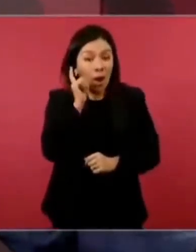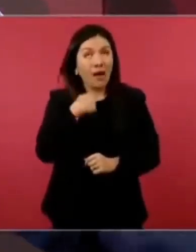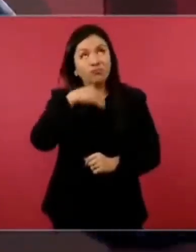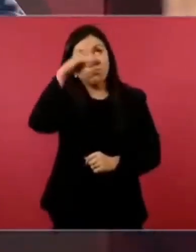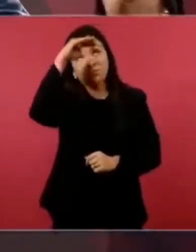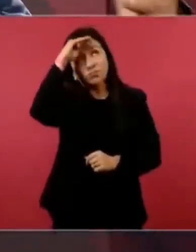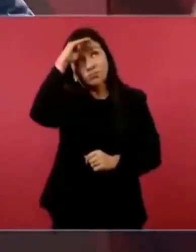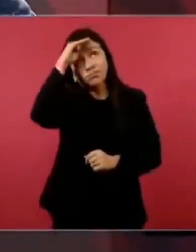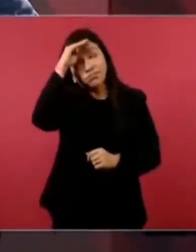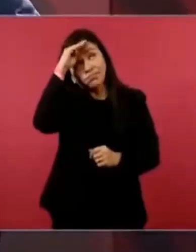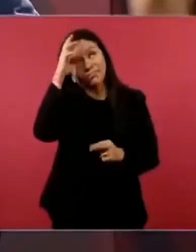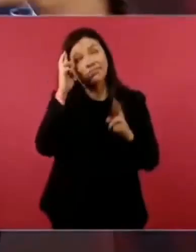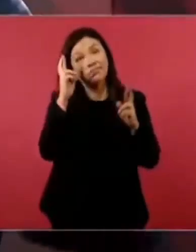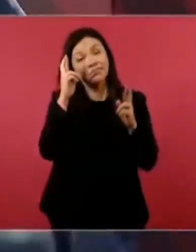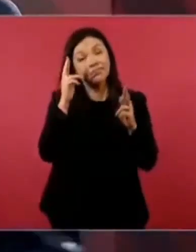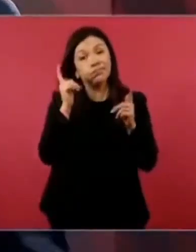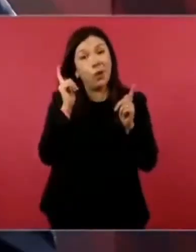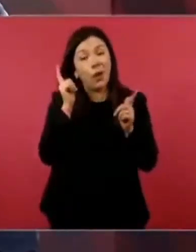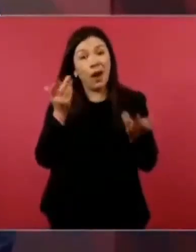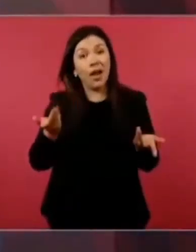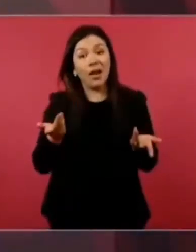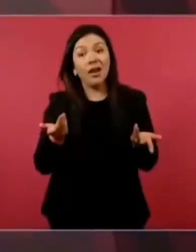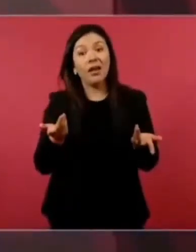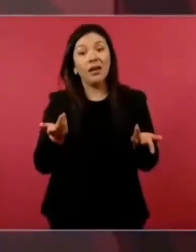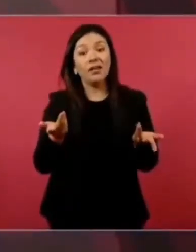a todos, ¿no?,